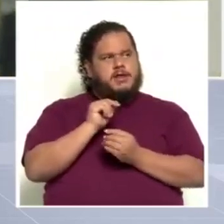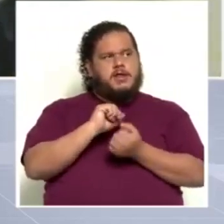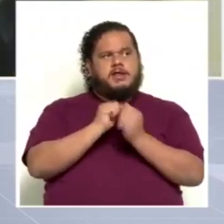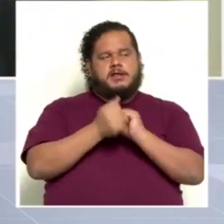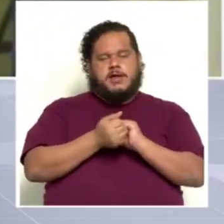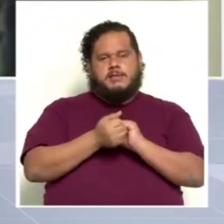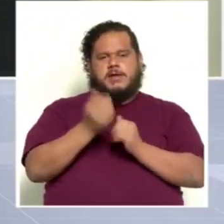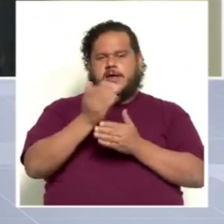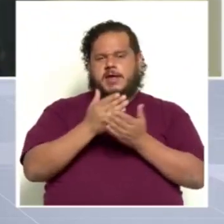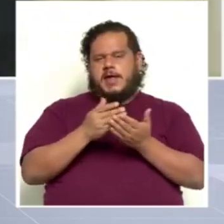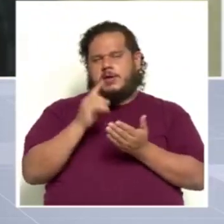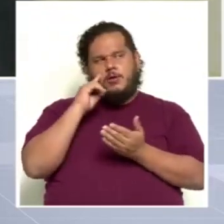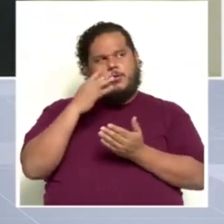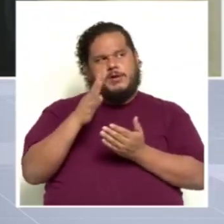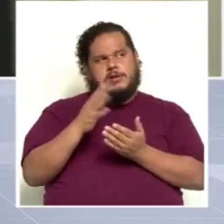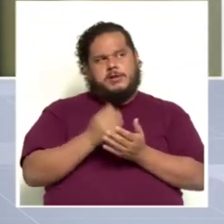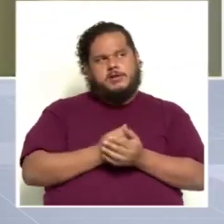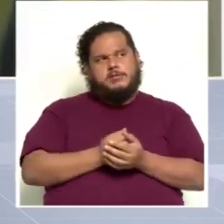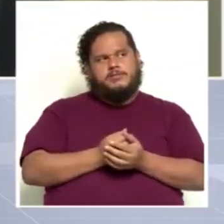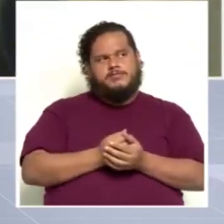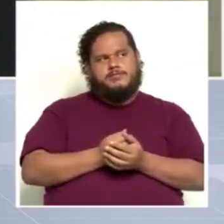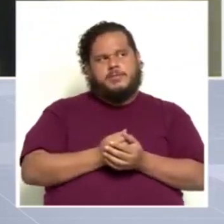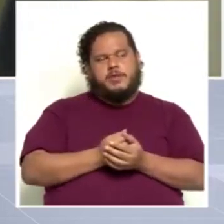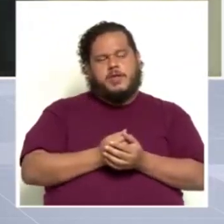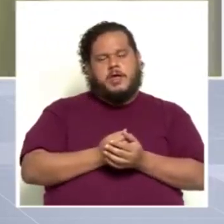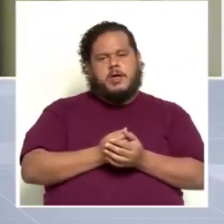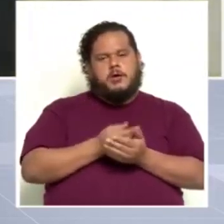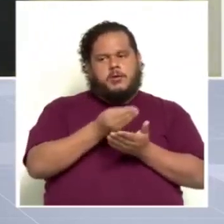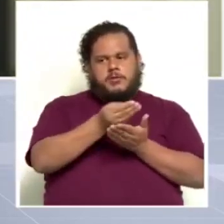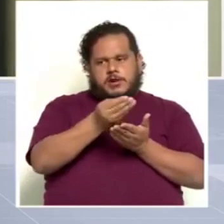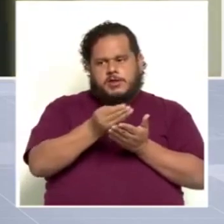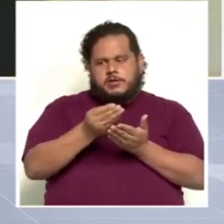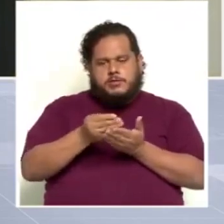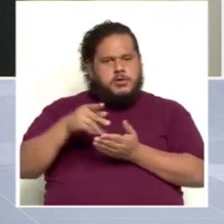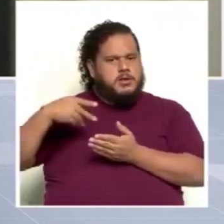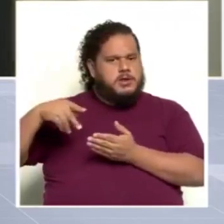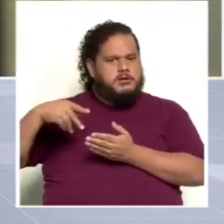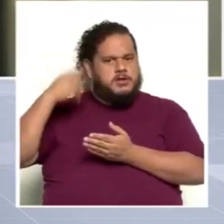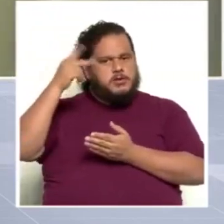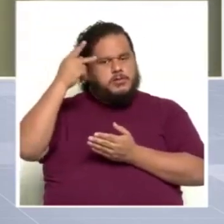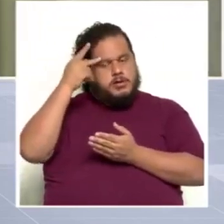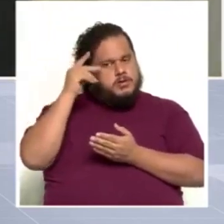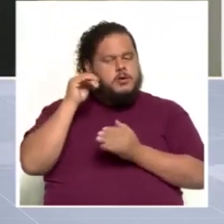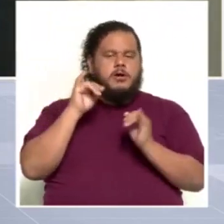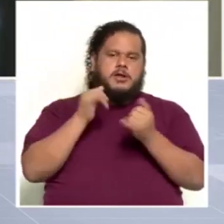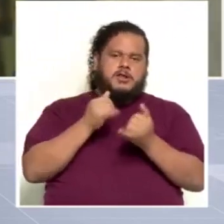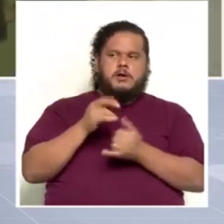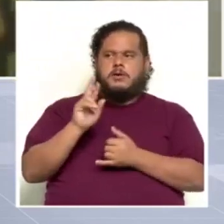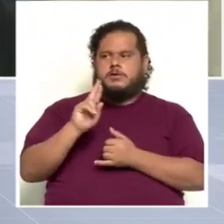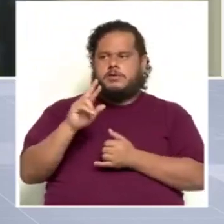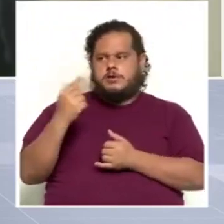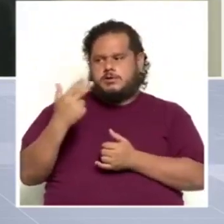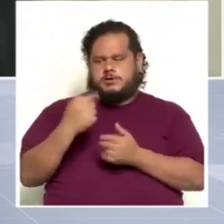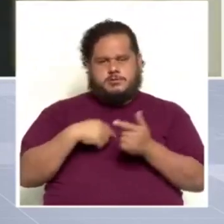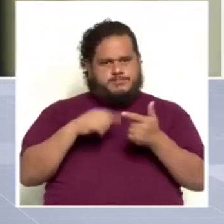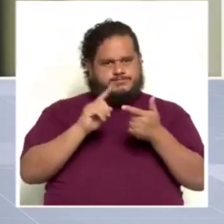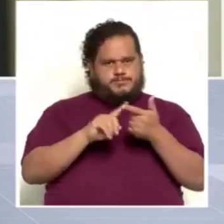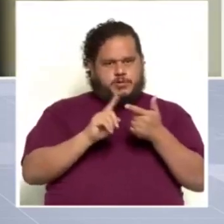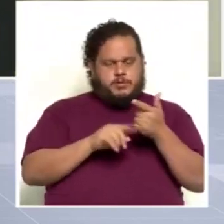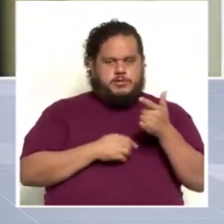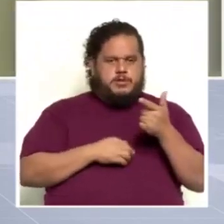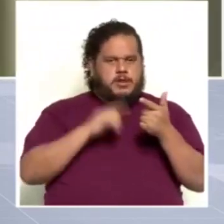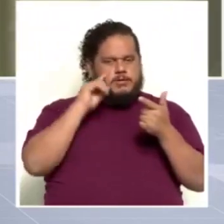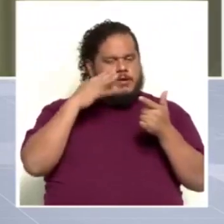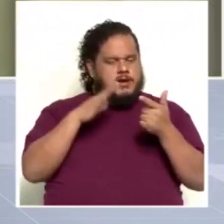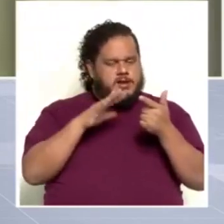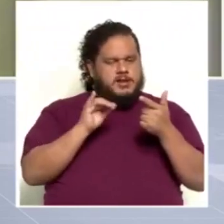convierte, digamos, algo así como la distribución del riesgo político que estaba jugándose Rodrigo Chávez, número 1. Número 2, me parece